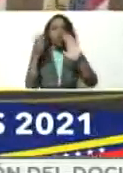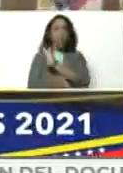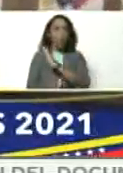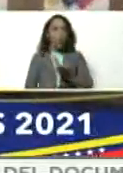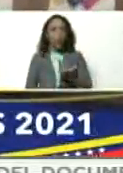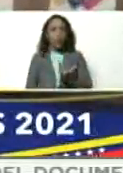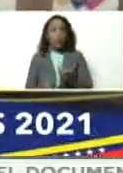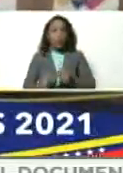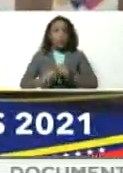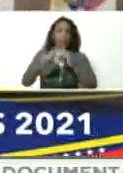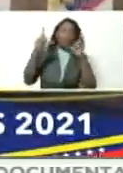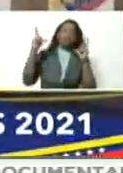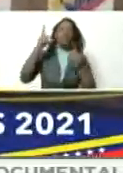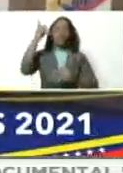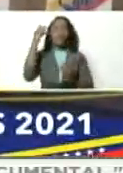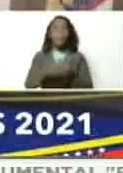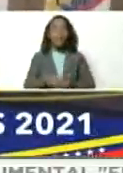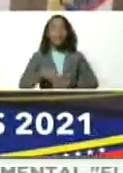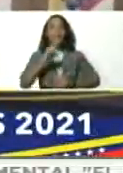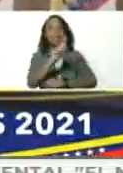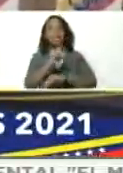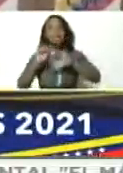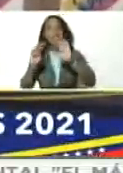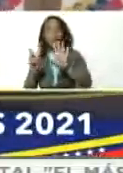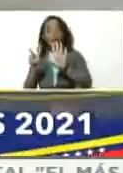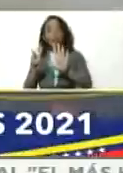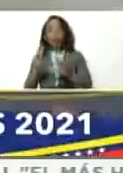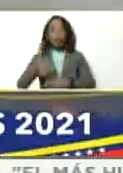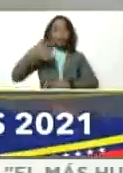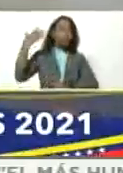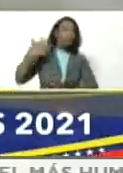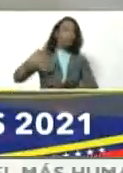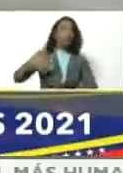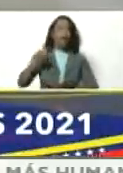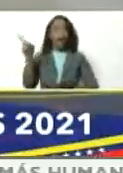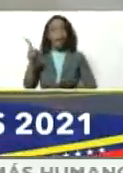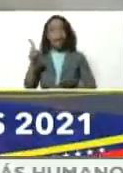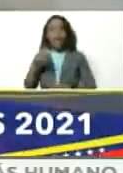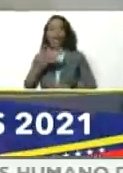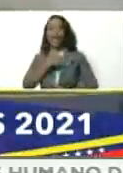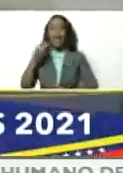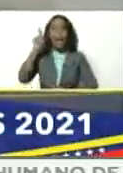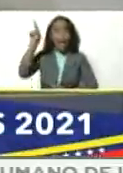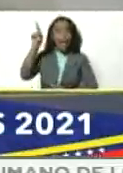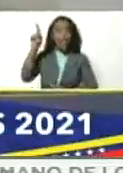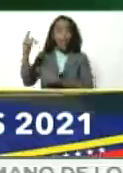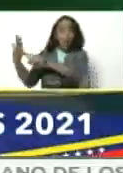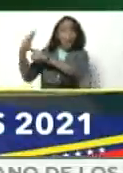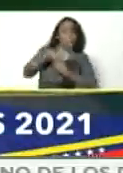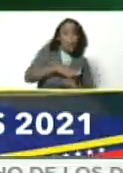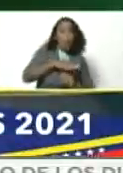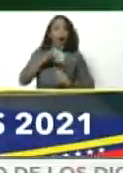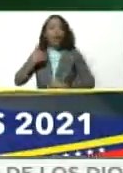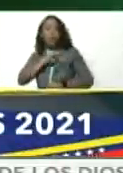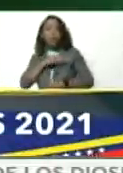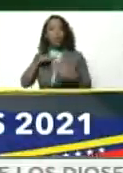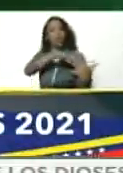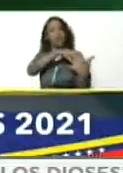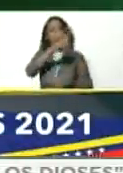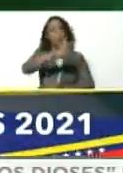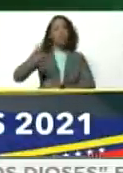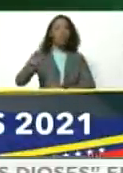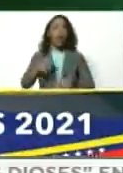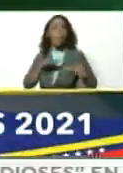Tremenda agresión en el 2017. Nos quisieron llevar a una guerra civil los sectores pitiyanquis,